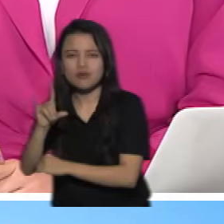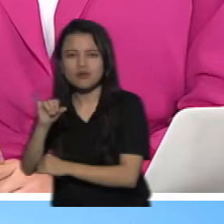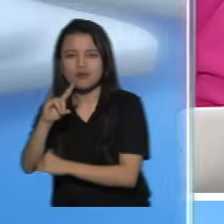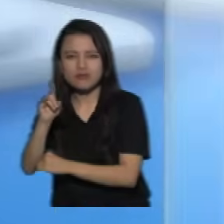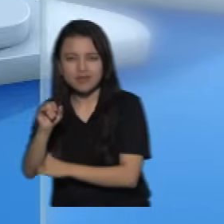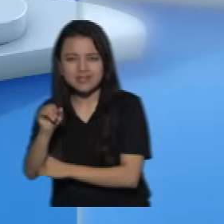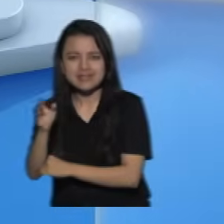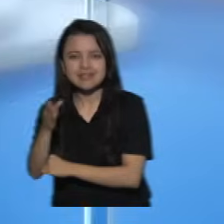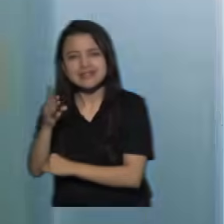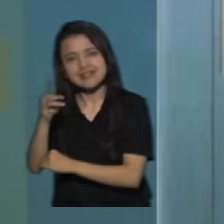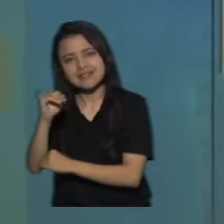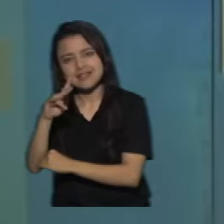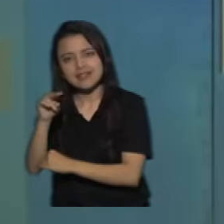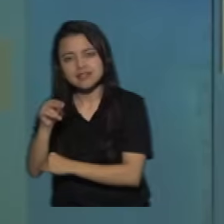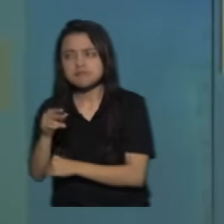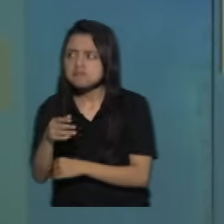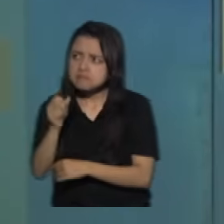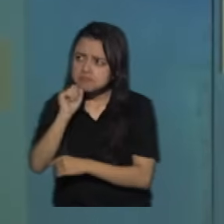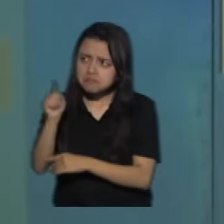tardes.